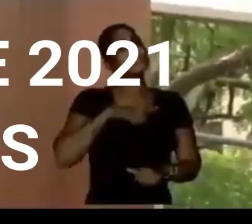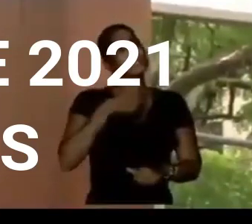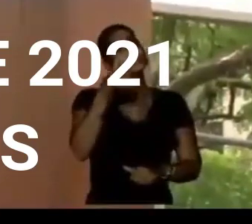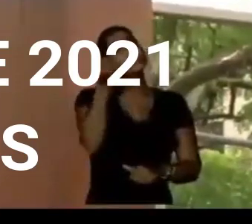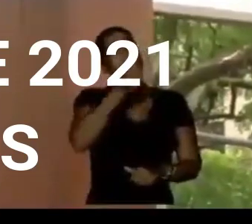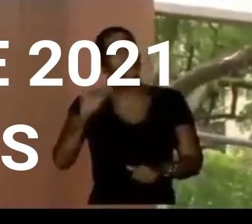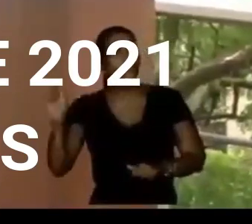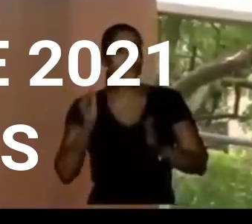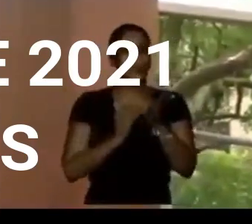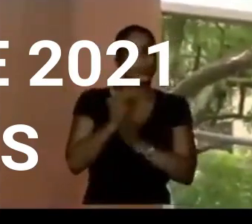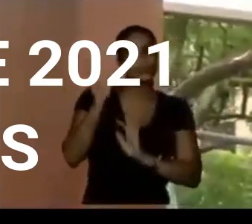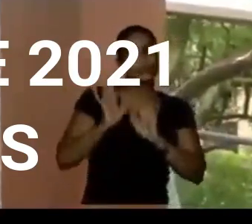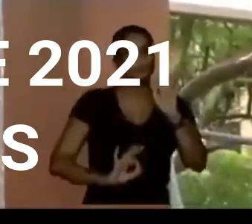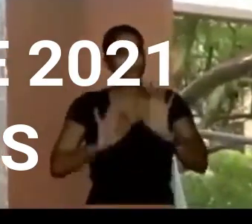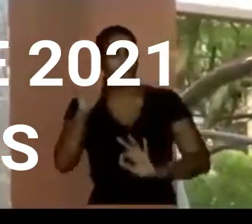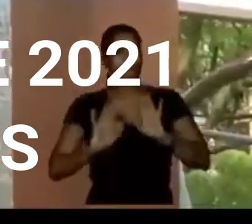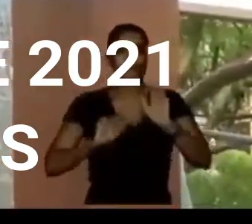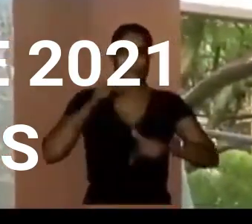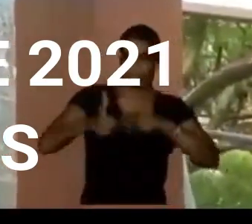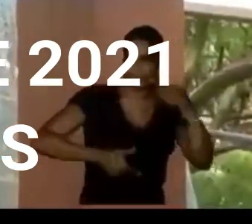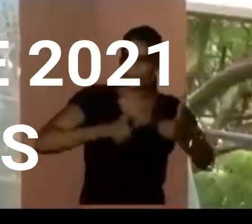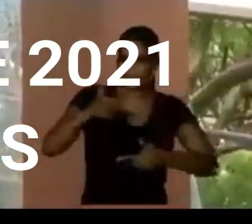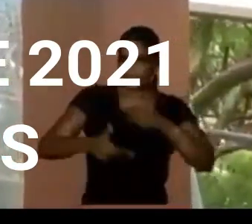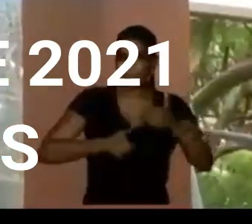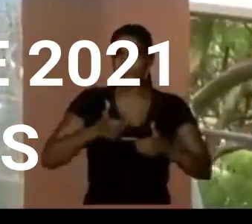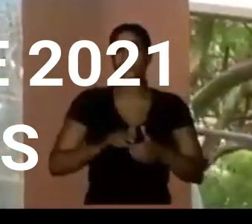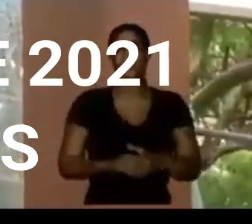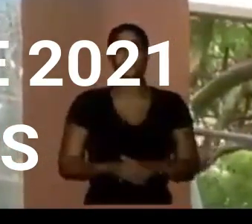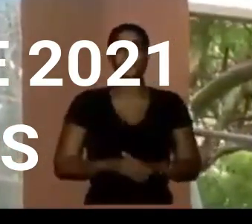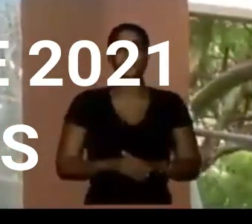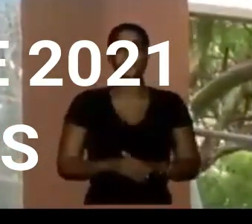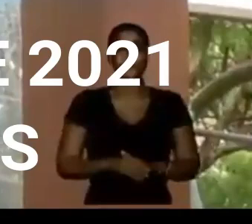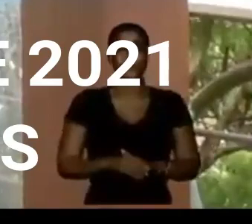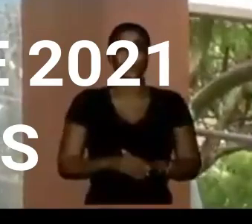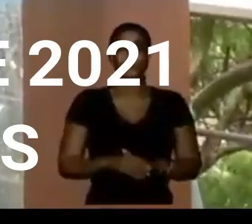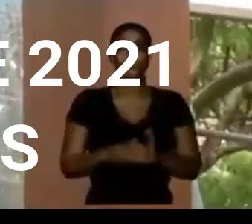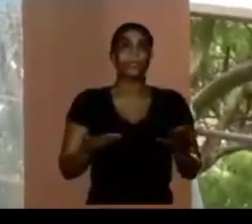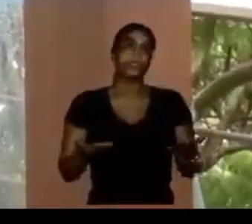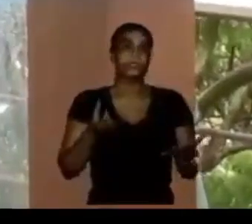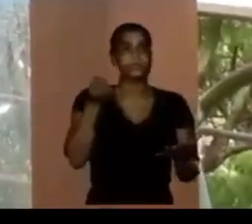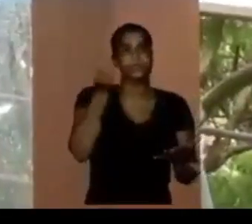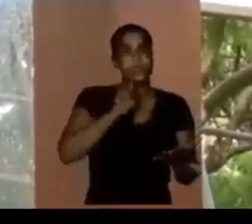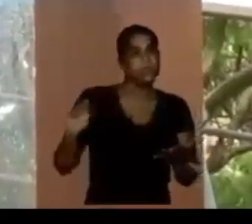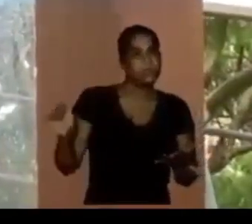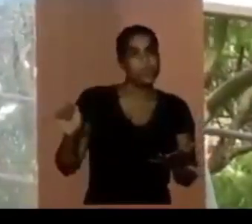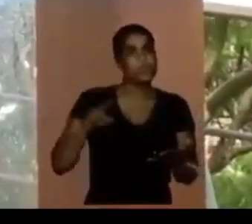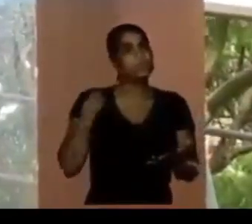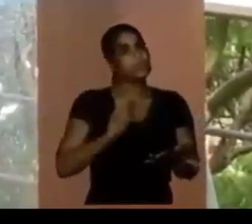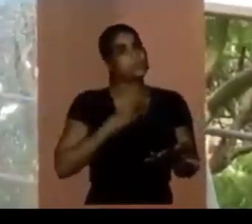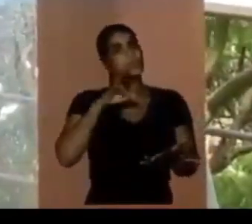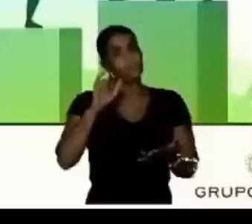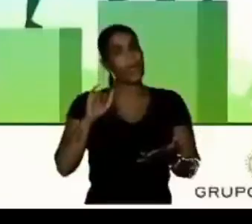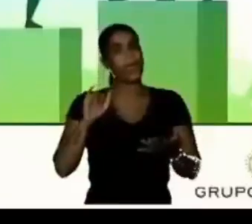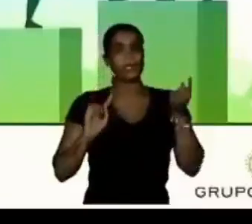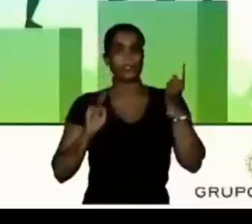Ustedes tienen 6 meses para organizarse, reforzarse y trabajar en los mercados en que ya están. Y dentro de 6 meses nosotros